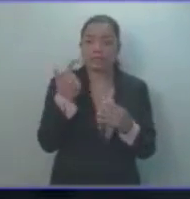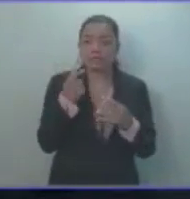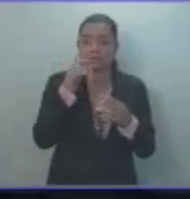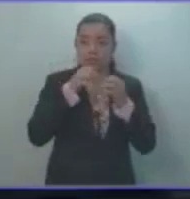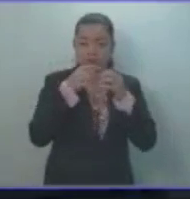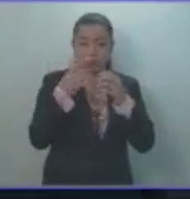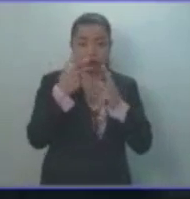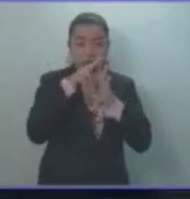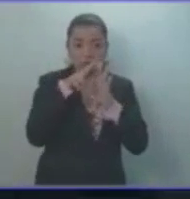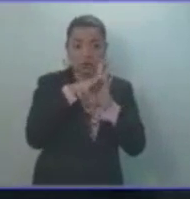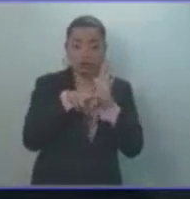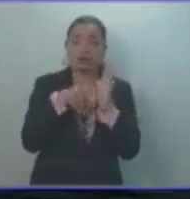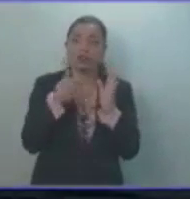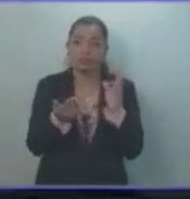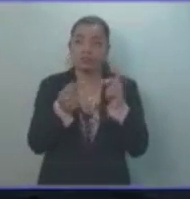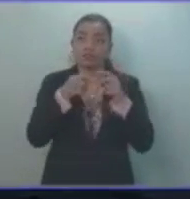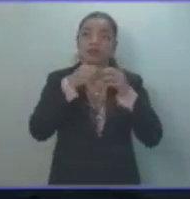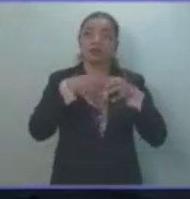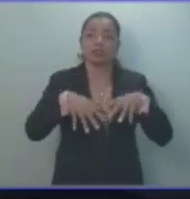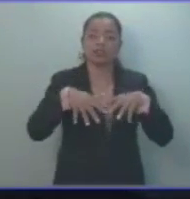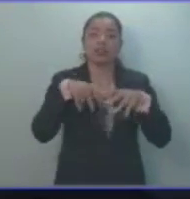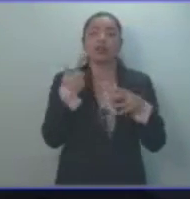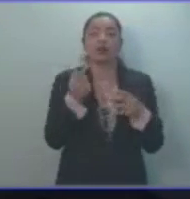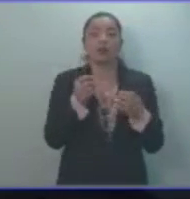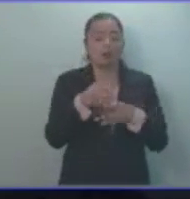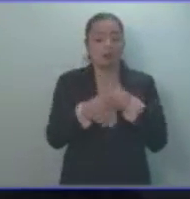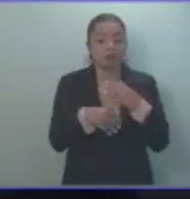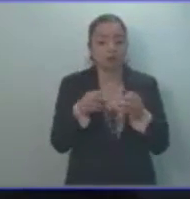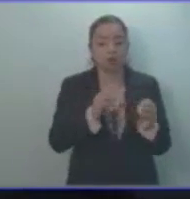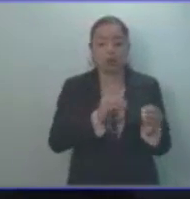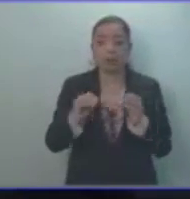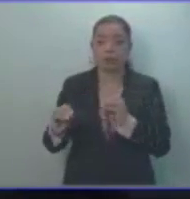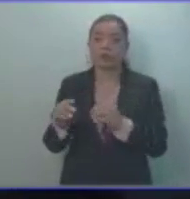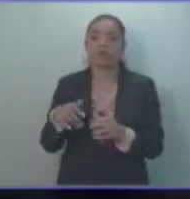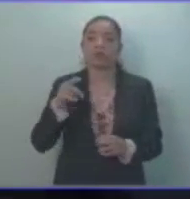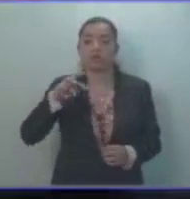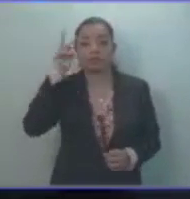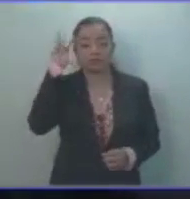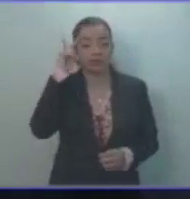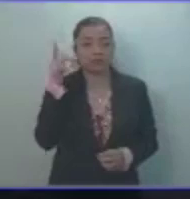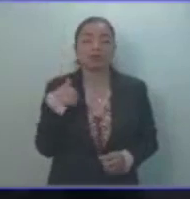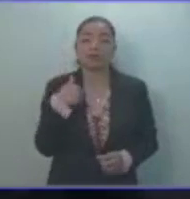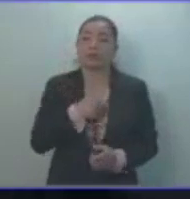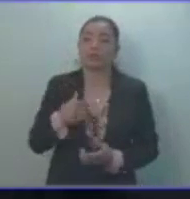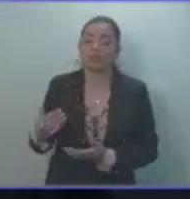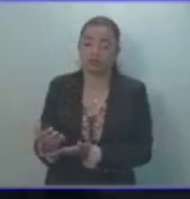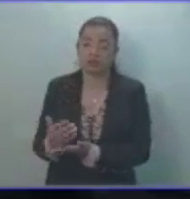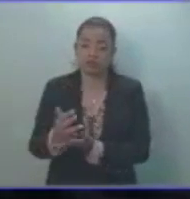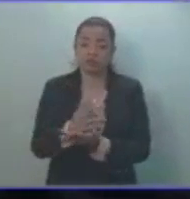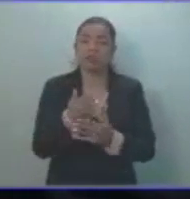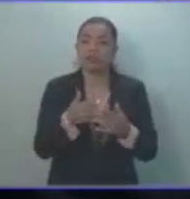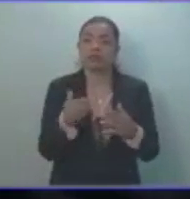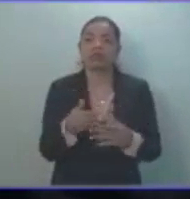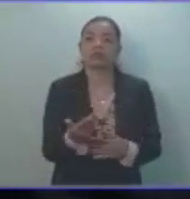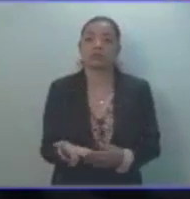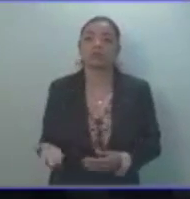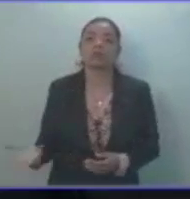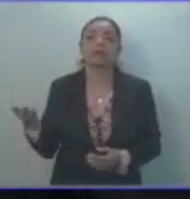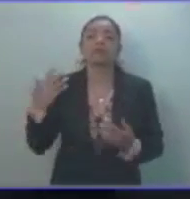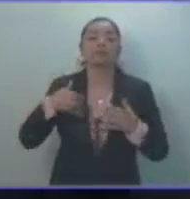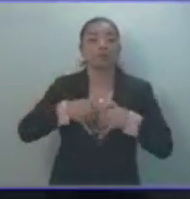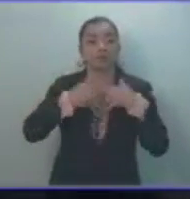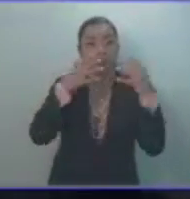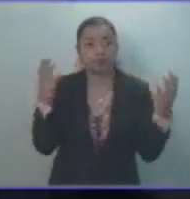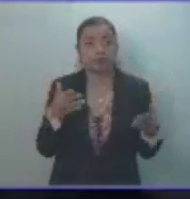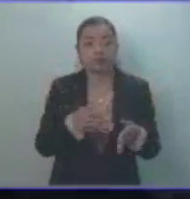centralización normativa y descentralización operativa. Eso implica que el Ministerio de Hacienda toma los recursos, pero son las